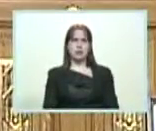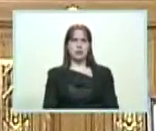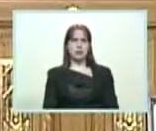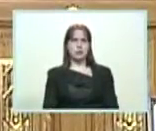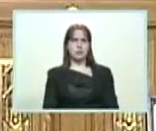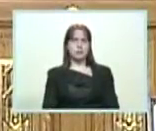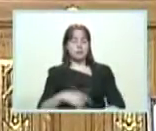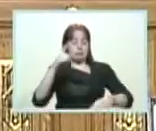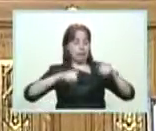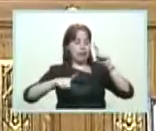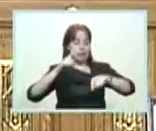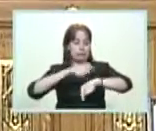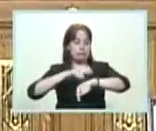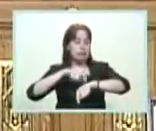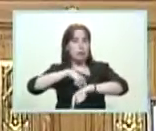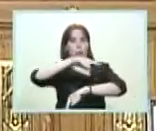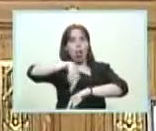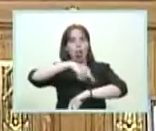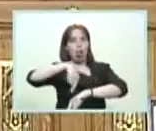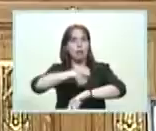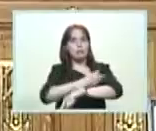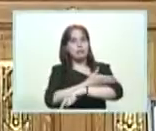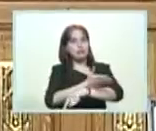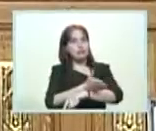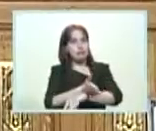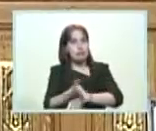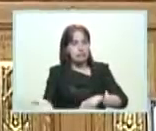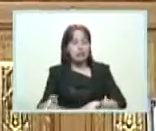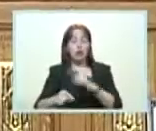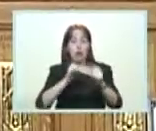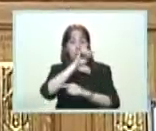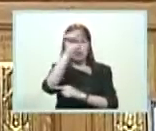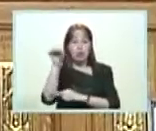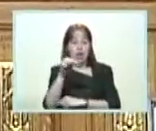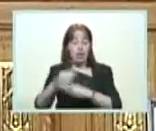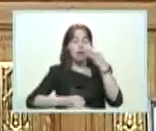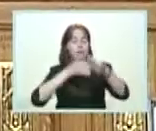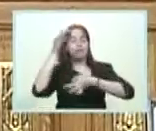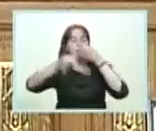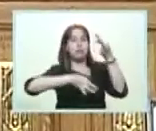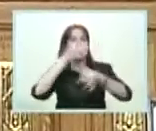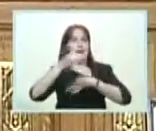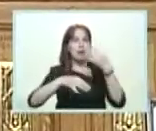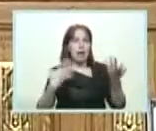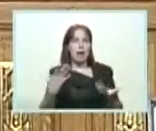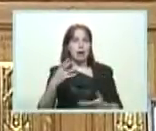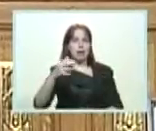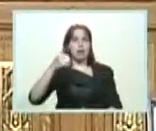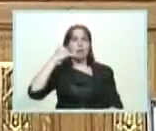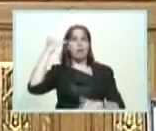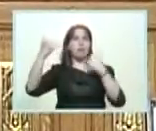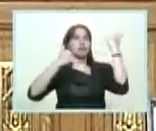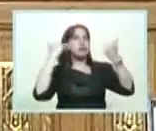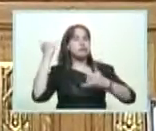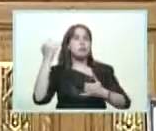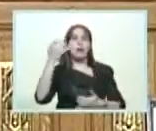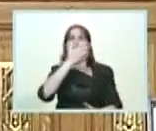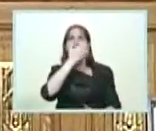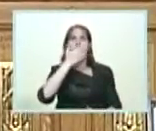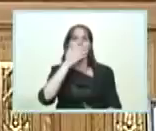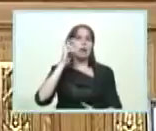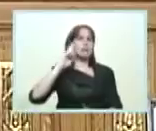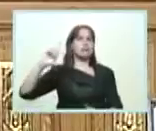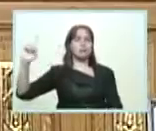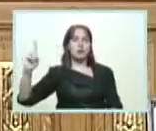A veces no alcanza el tiempo y ustedes deben explicarle por radio, a cada pueblo, a